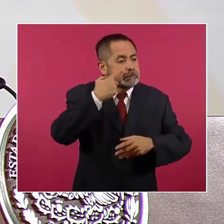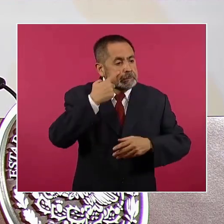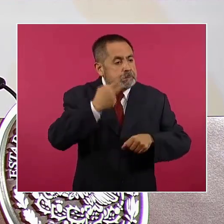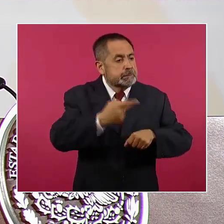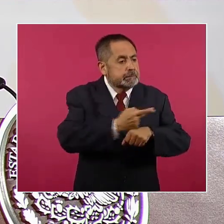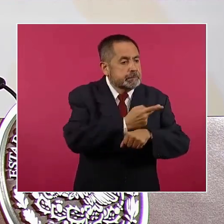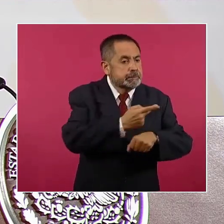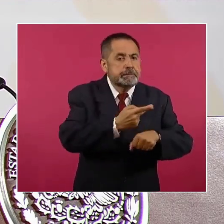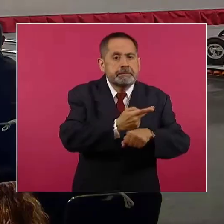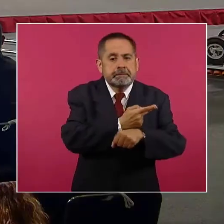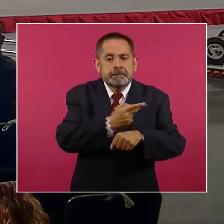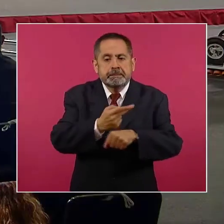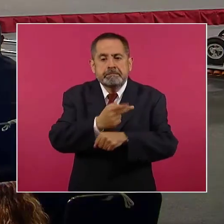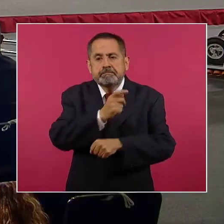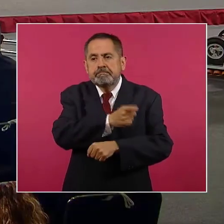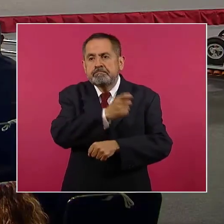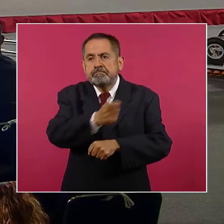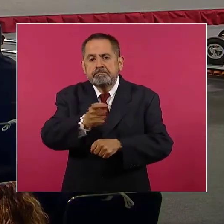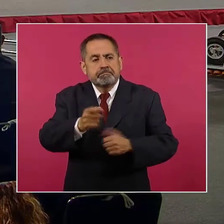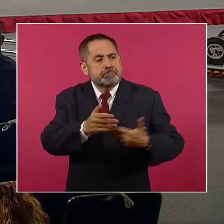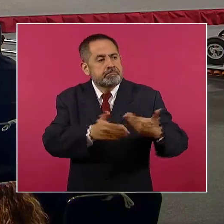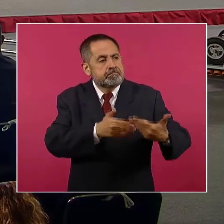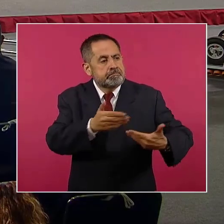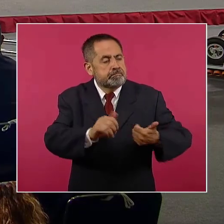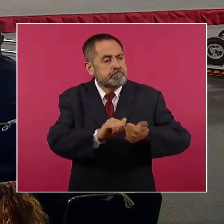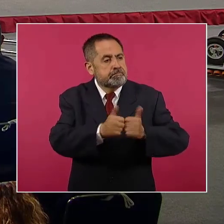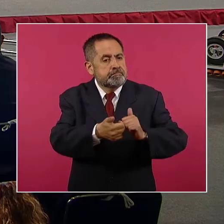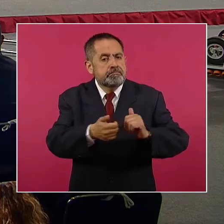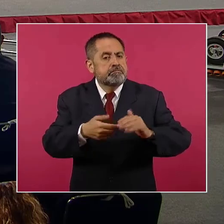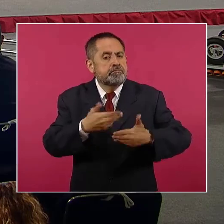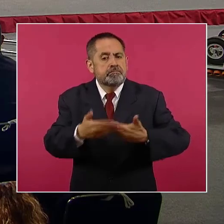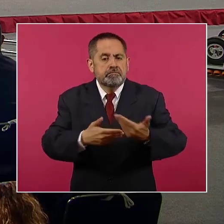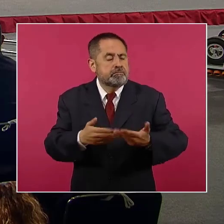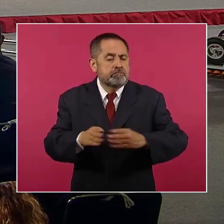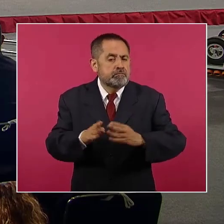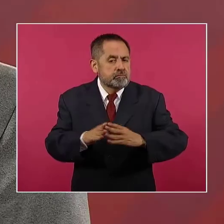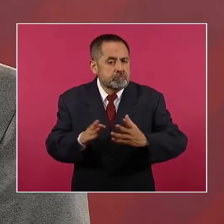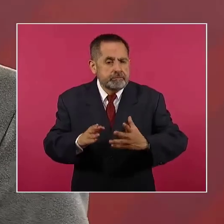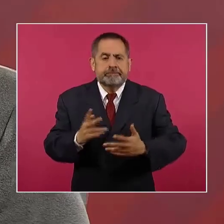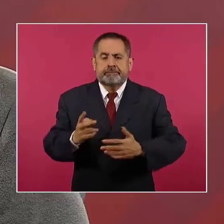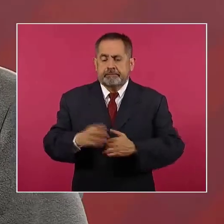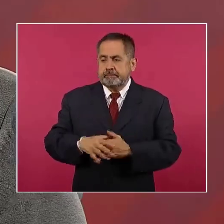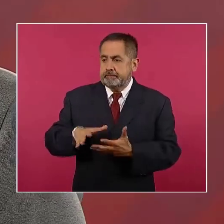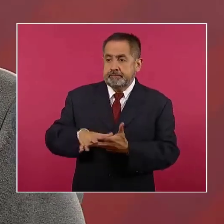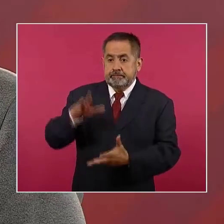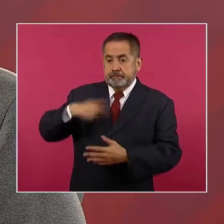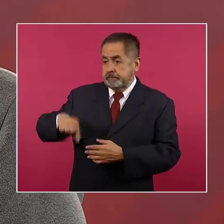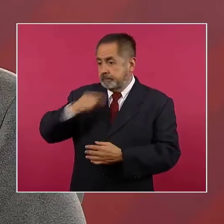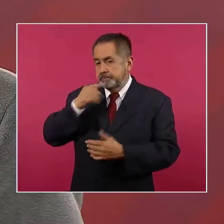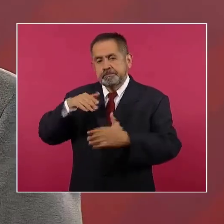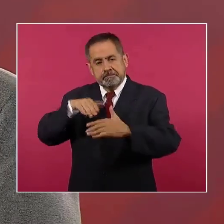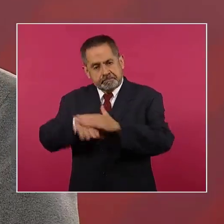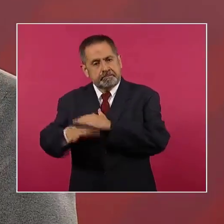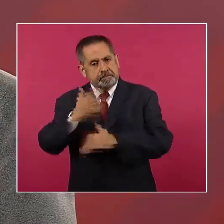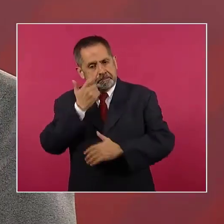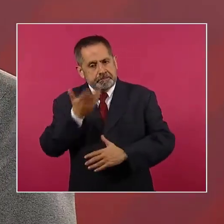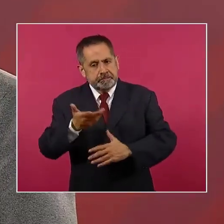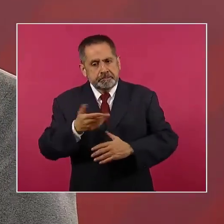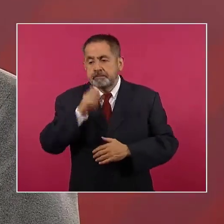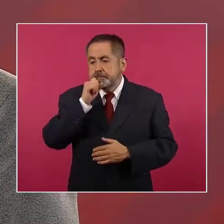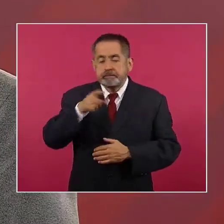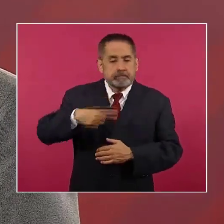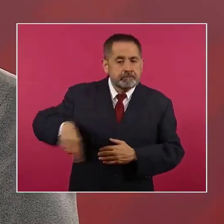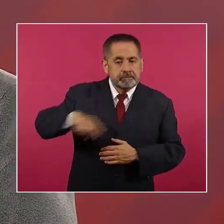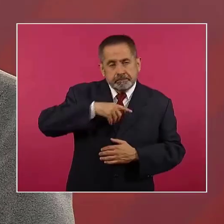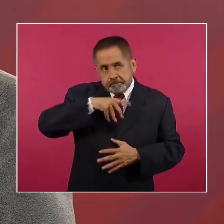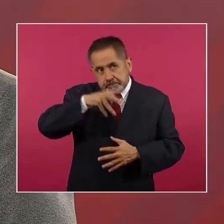ese regreso a clases de los niños que queremos que sean la mayor parte Así como lo que es los aprendizajes